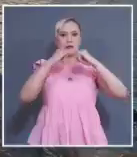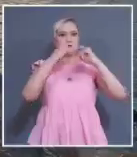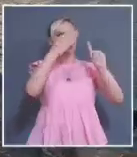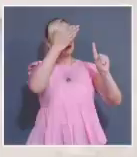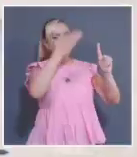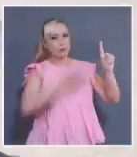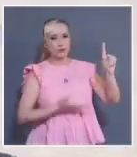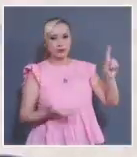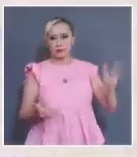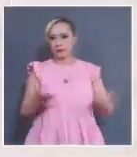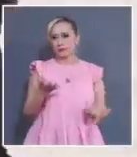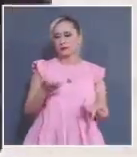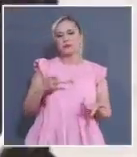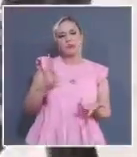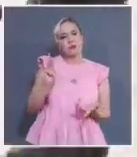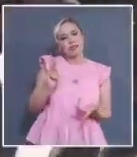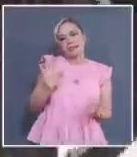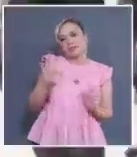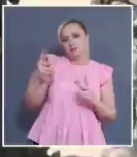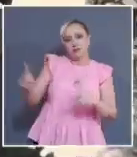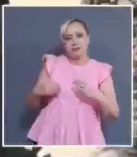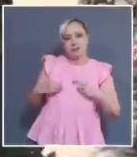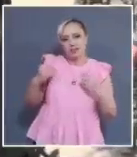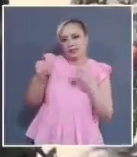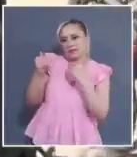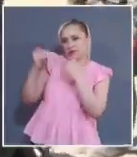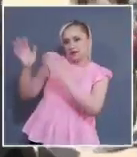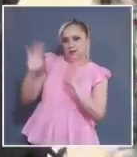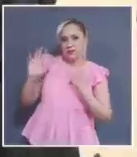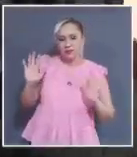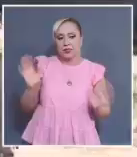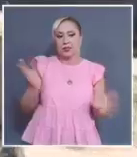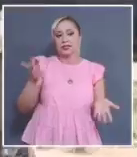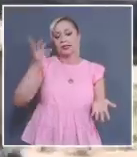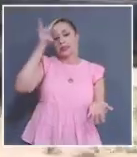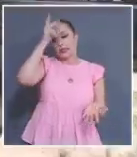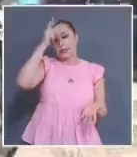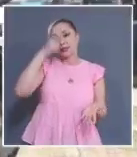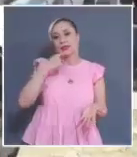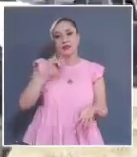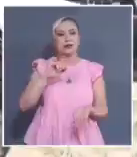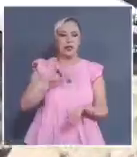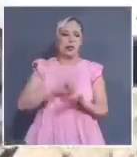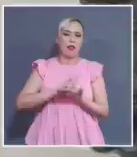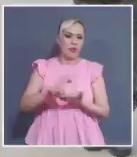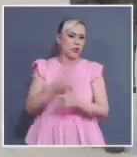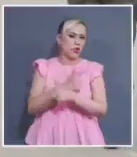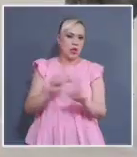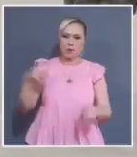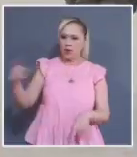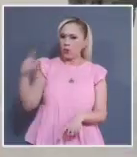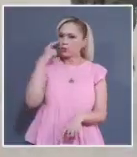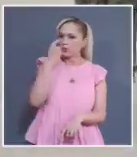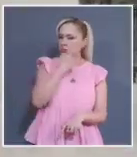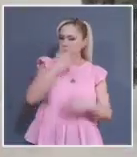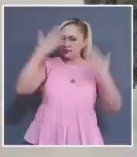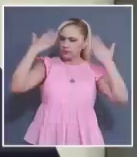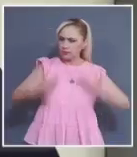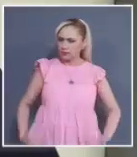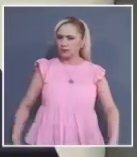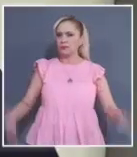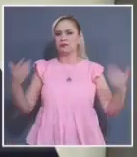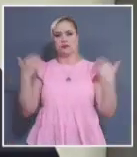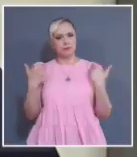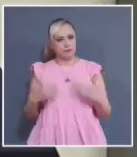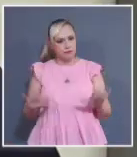y dignidad. Agrega el constitucional peruano que el derecho al libre desarrollo de la personalidad garantiza la facultad de mantener